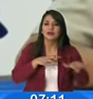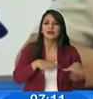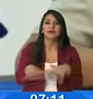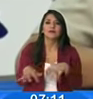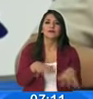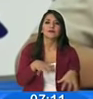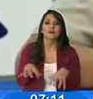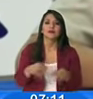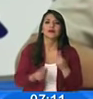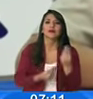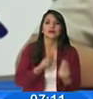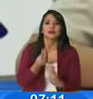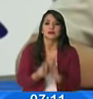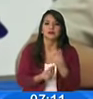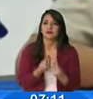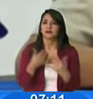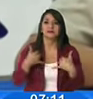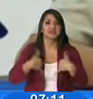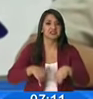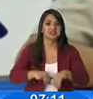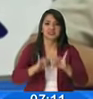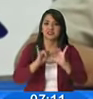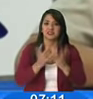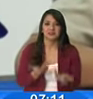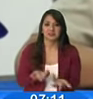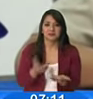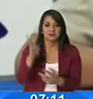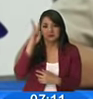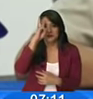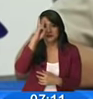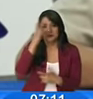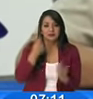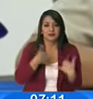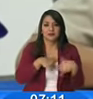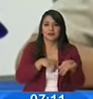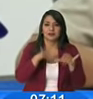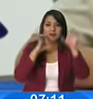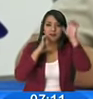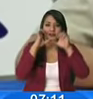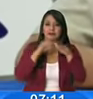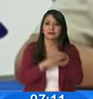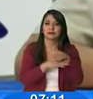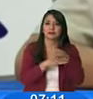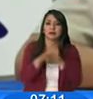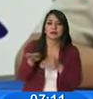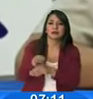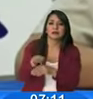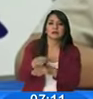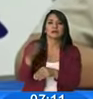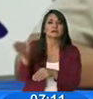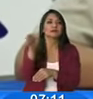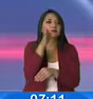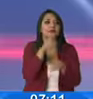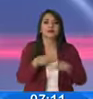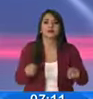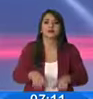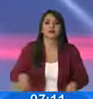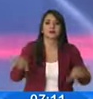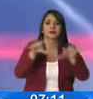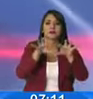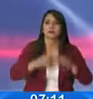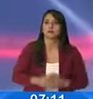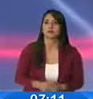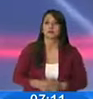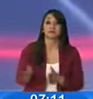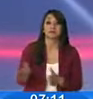suelen realizar para poder transportar el alcaloide a diferentes provincias de nuestro país. La misma